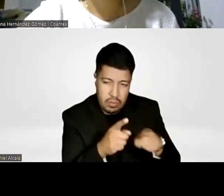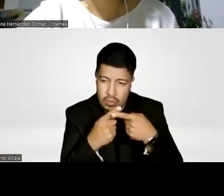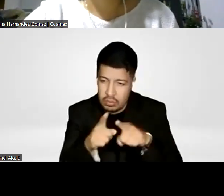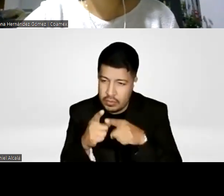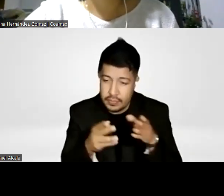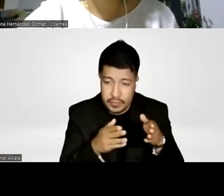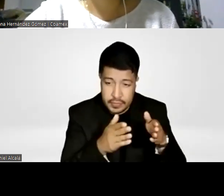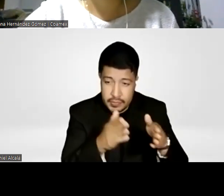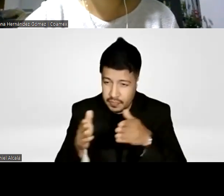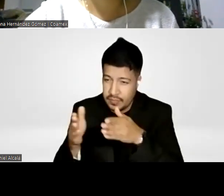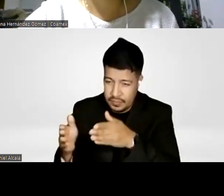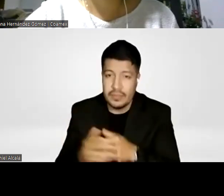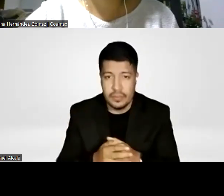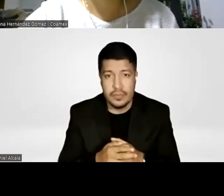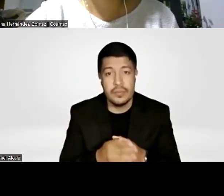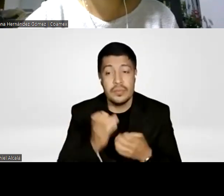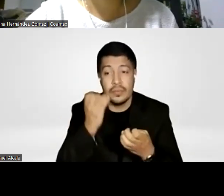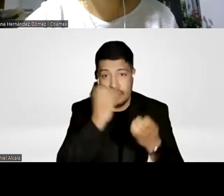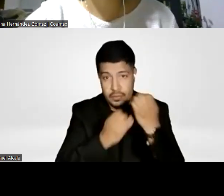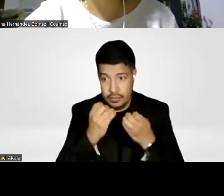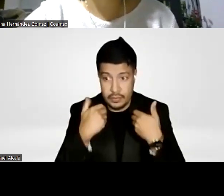la evaluación por mi parte